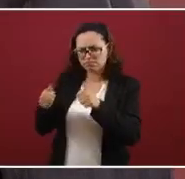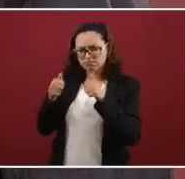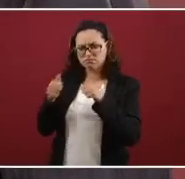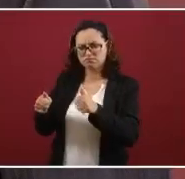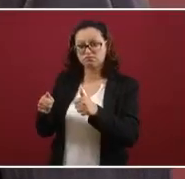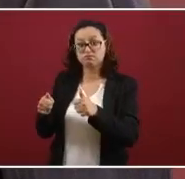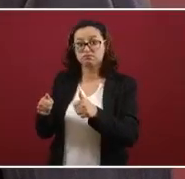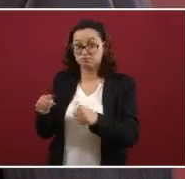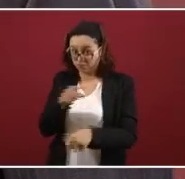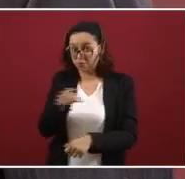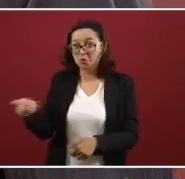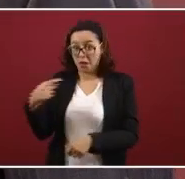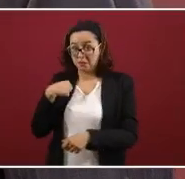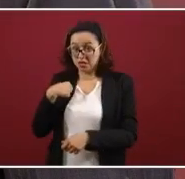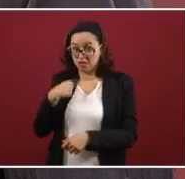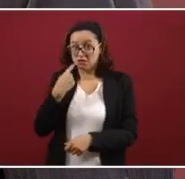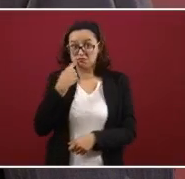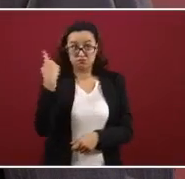Me reclaman,